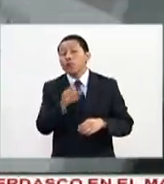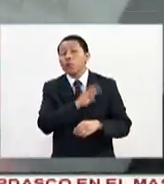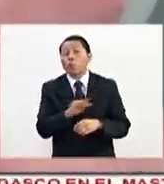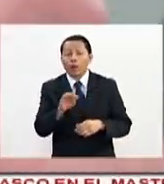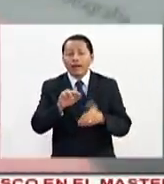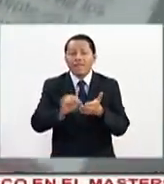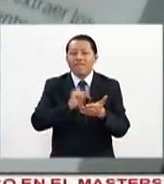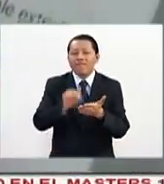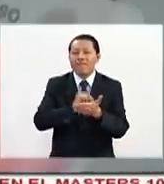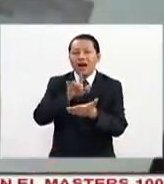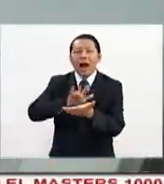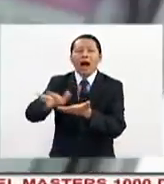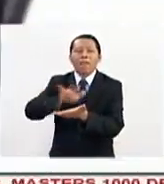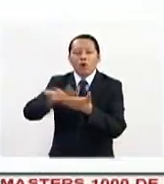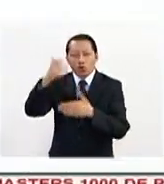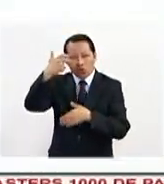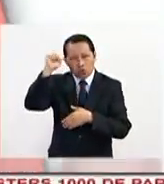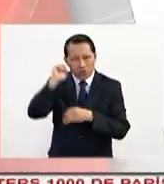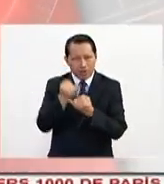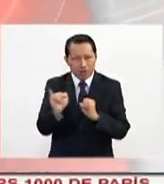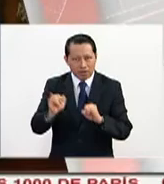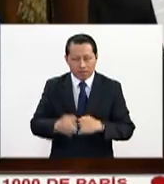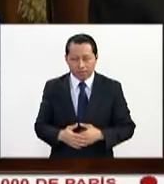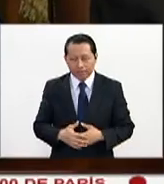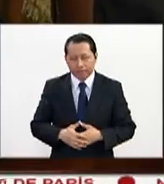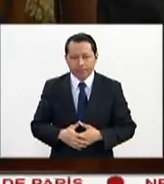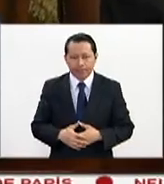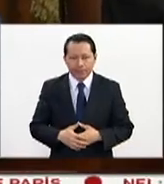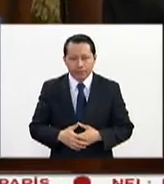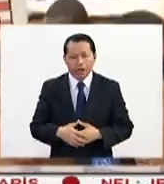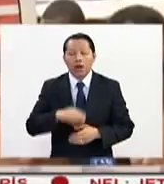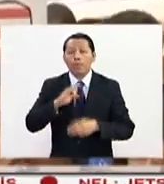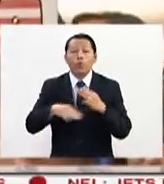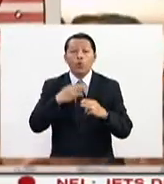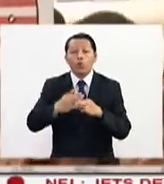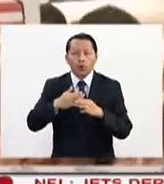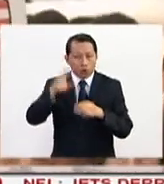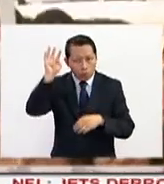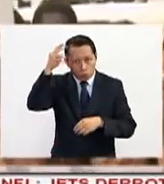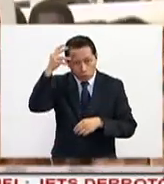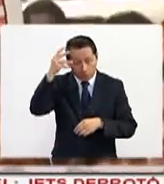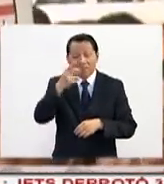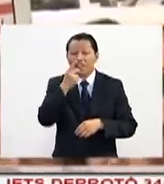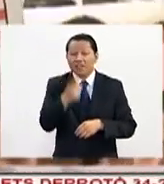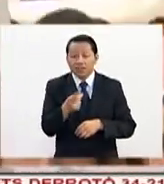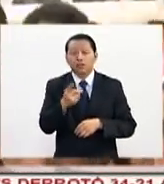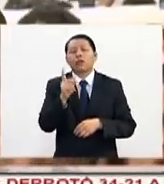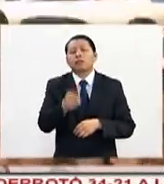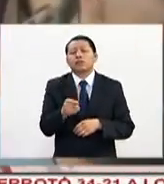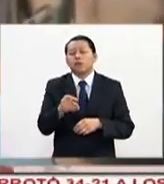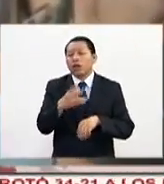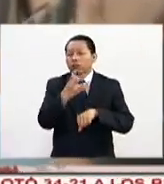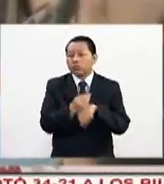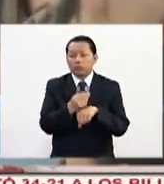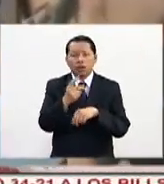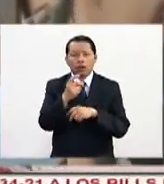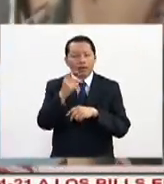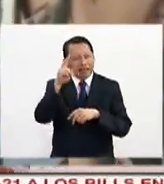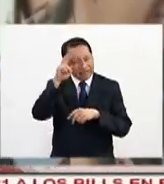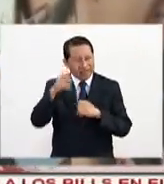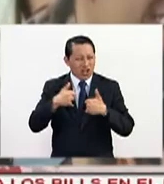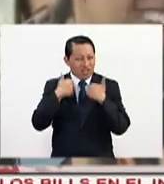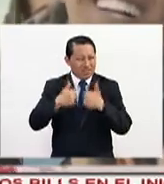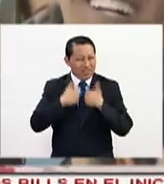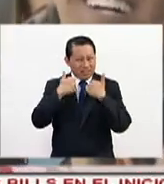recaudar firmas de apoyo ciudadano. En el mundo, Donald Trump descarta incluir una solución para los Dreamers en